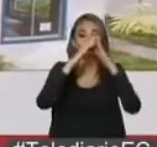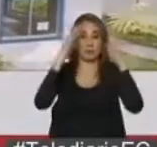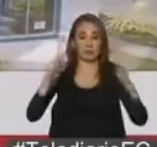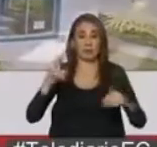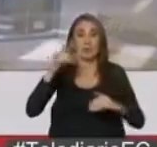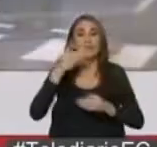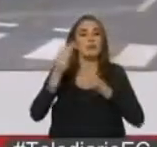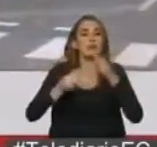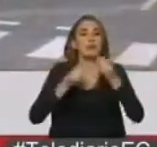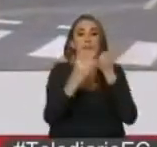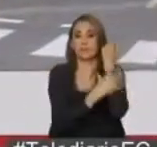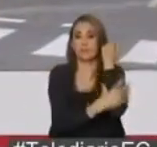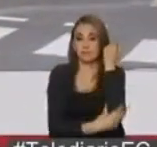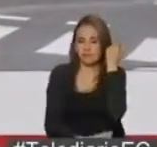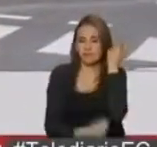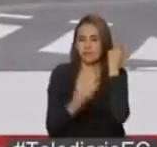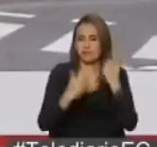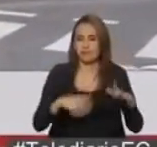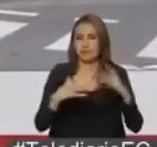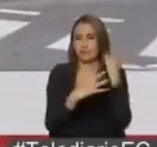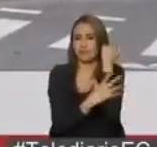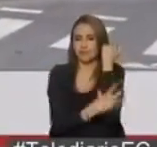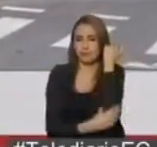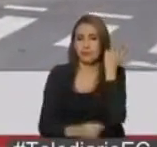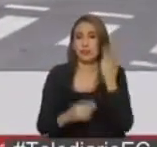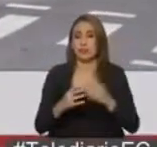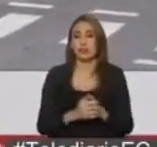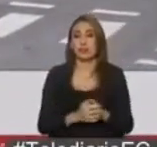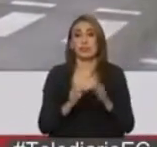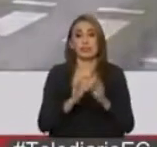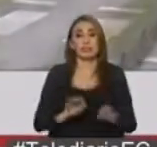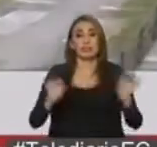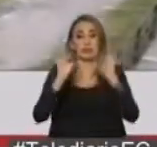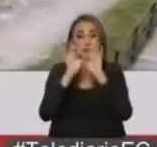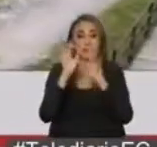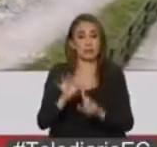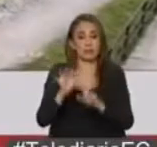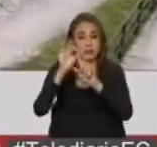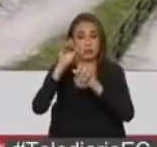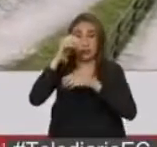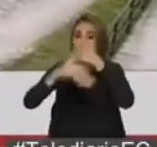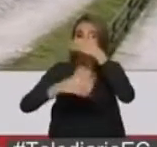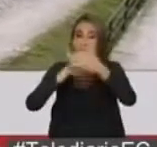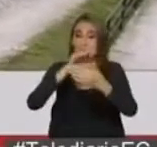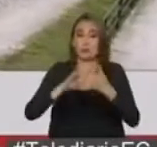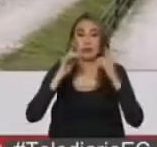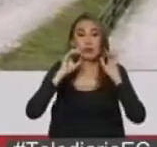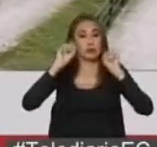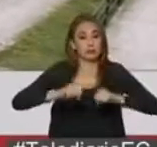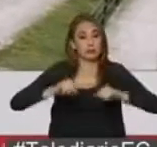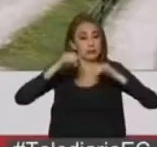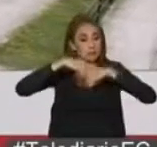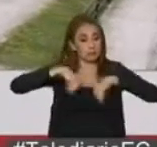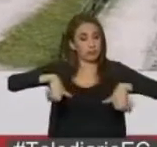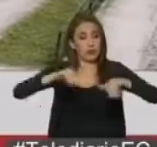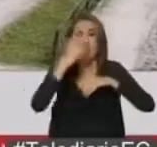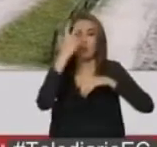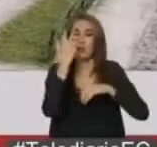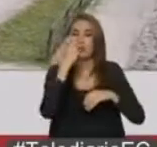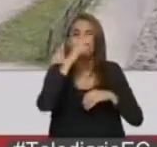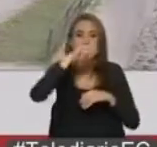escasos recursos económicos y en condición de vulnerabilidad. Son más de 2.000 manabitas los beneficiados y se destinaron 12 millones